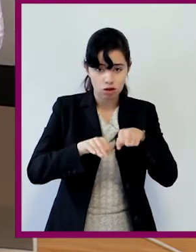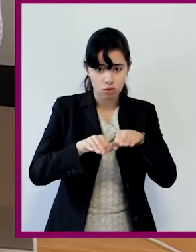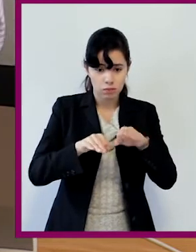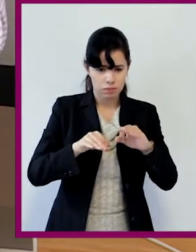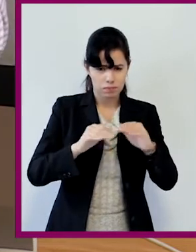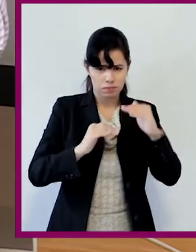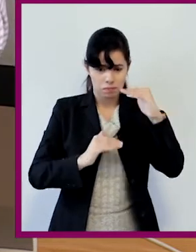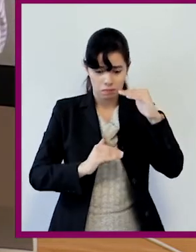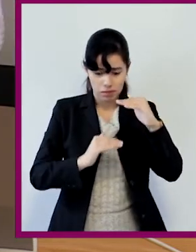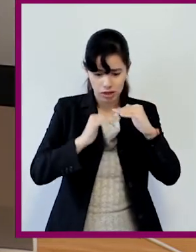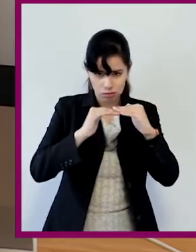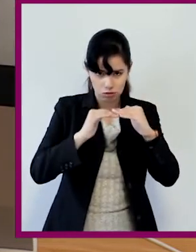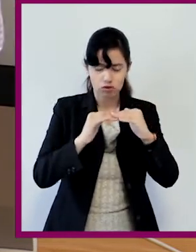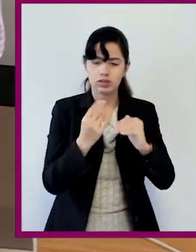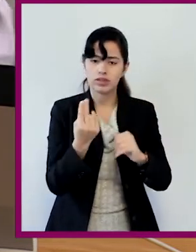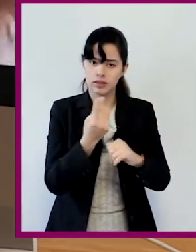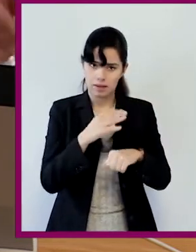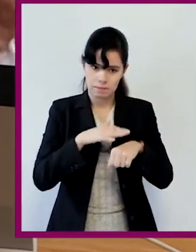del salario